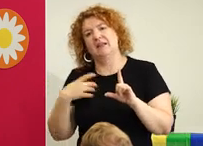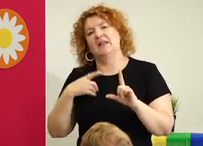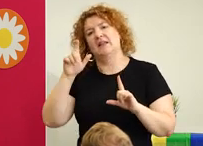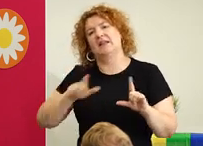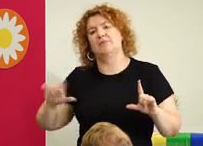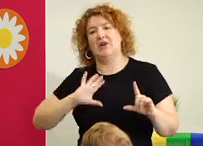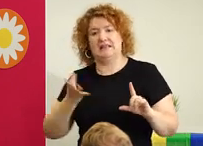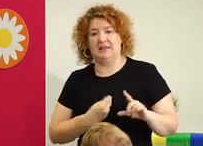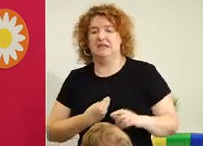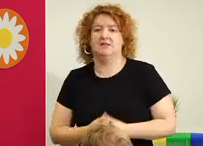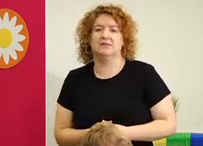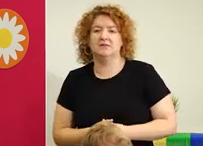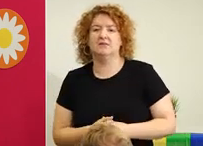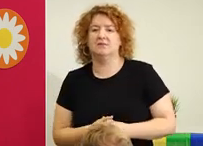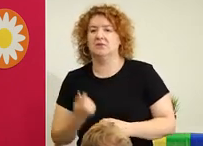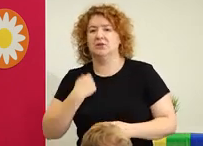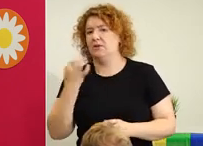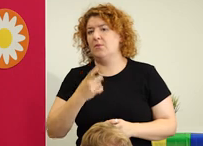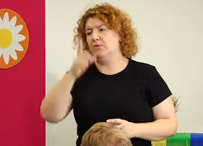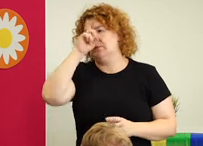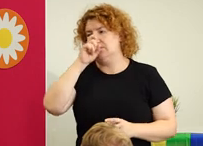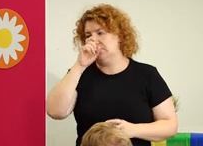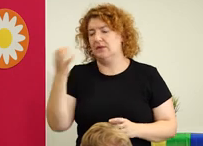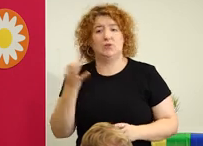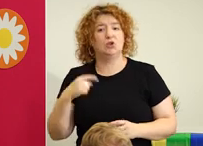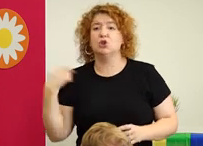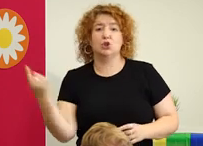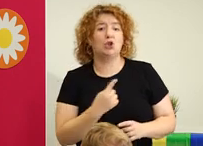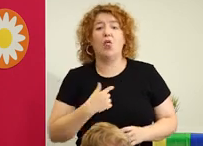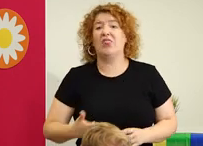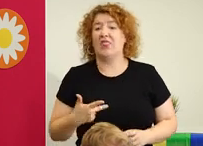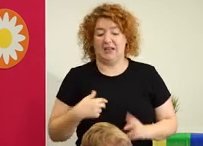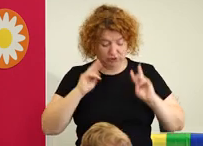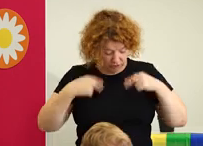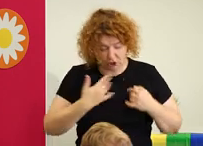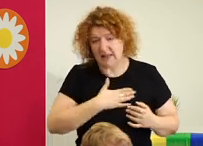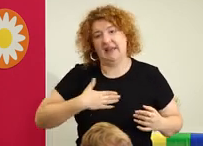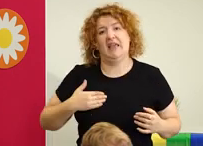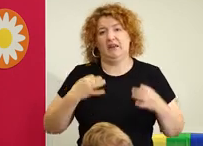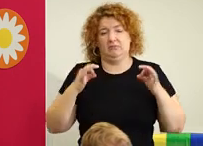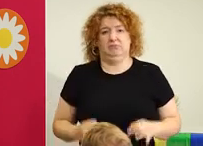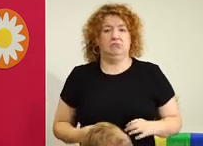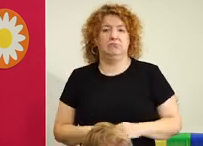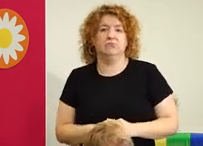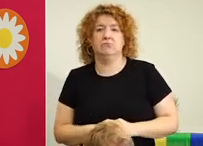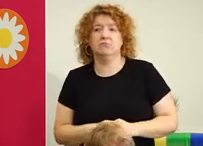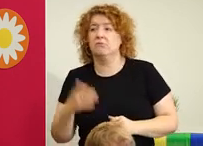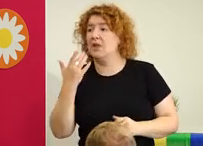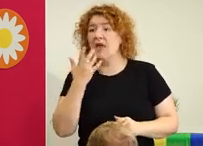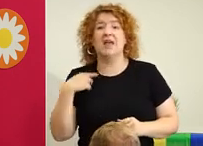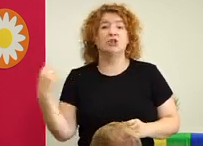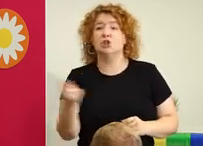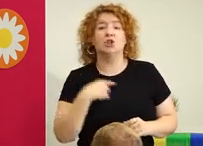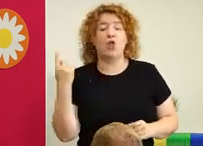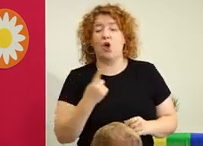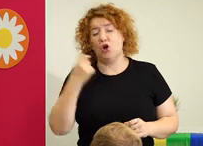de las personas trans. Es el momento de recordar que todas las personas tenemos derecho a ser quienes somos y que el derecho de todas, todos y